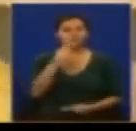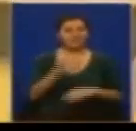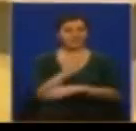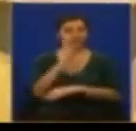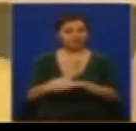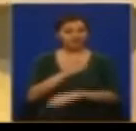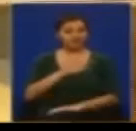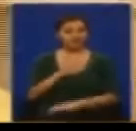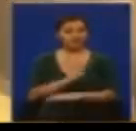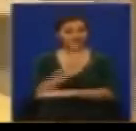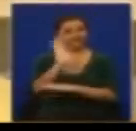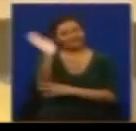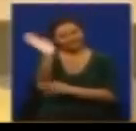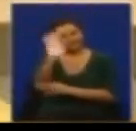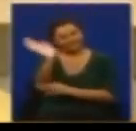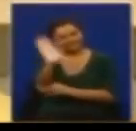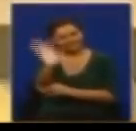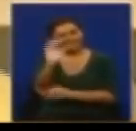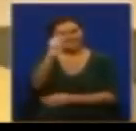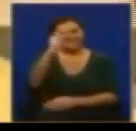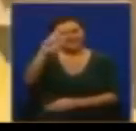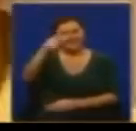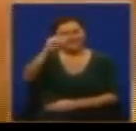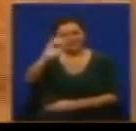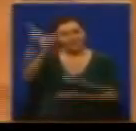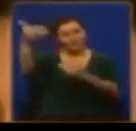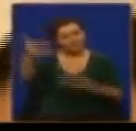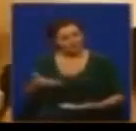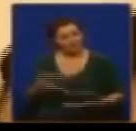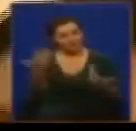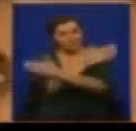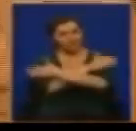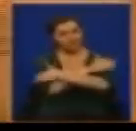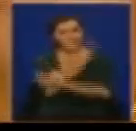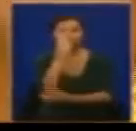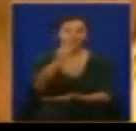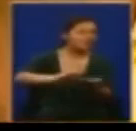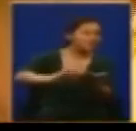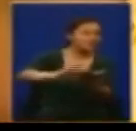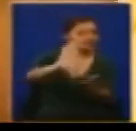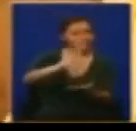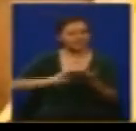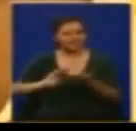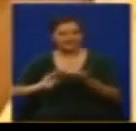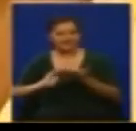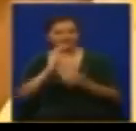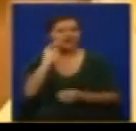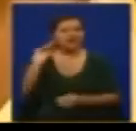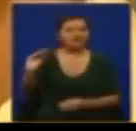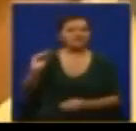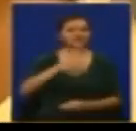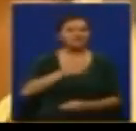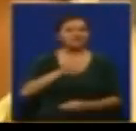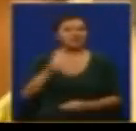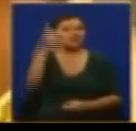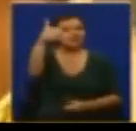rector. Hola, rector. Sergio, bienvenido y felicitaciones. No lo había visto, disculpe. No sé quién le avisó que tengo este